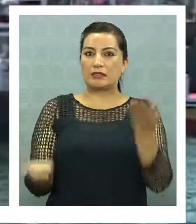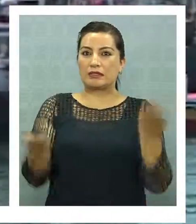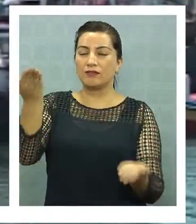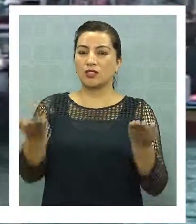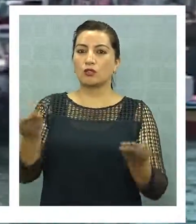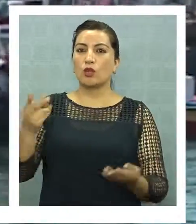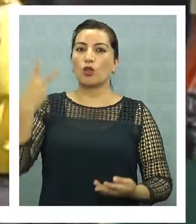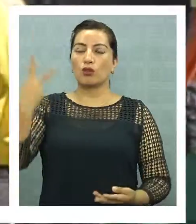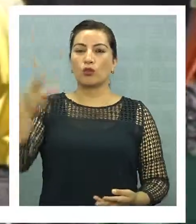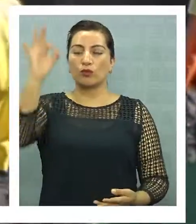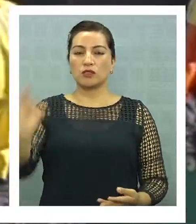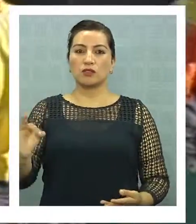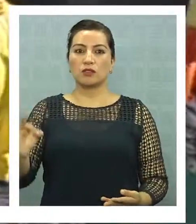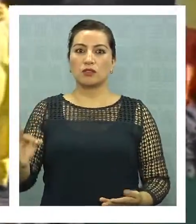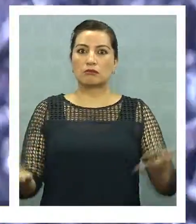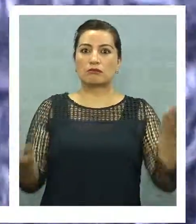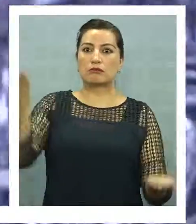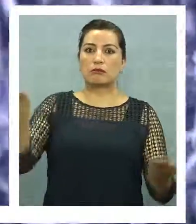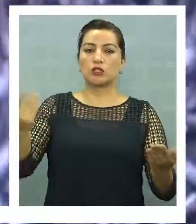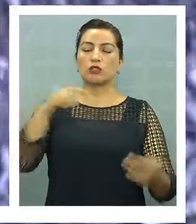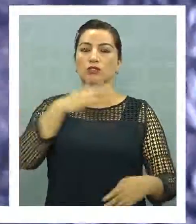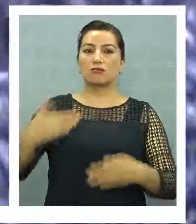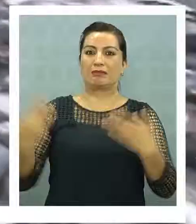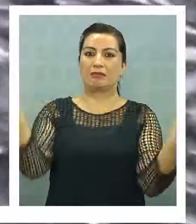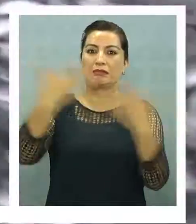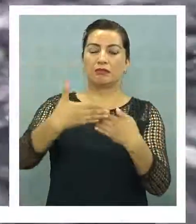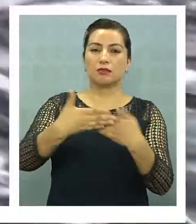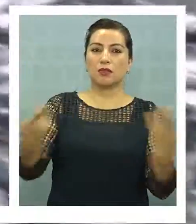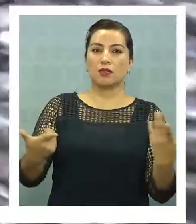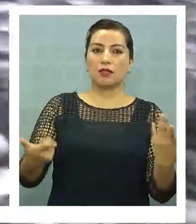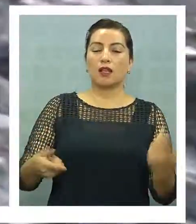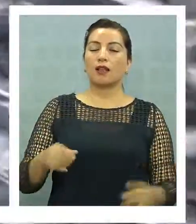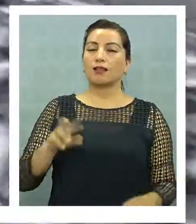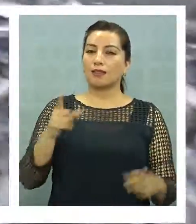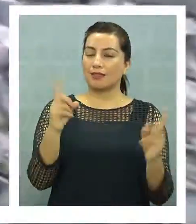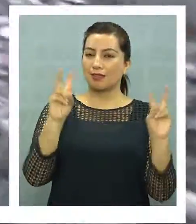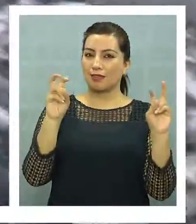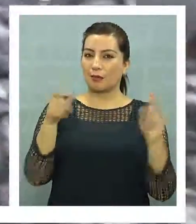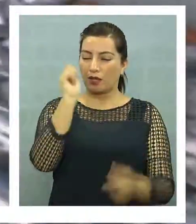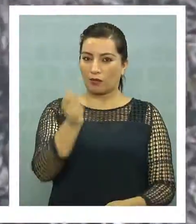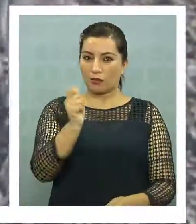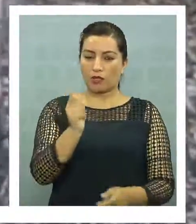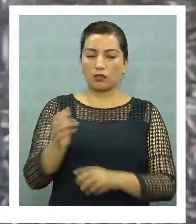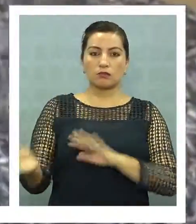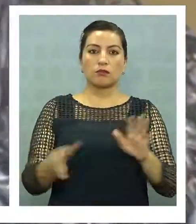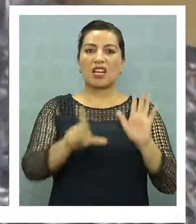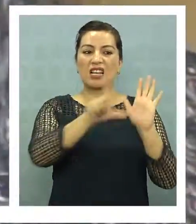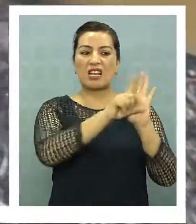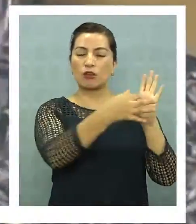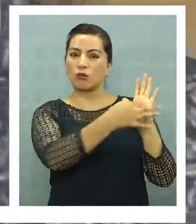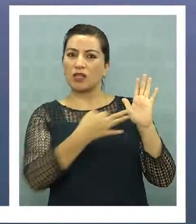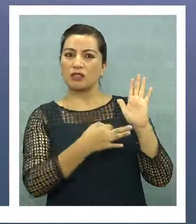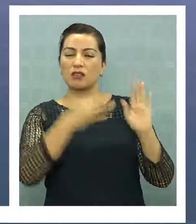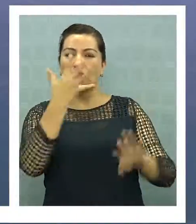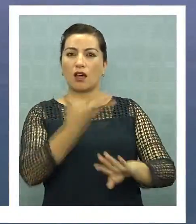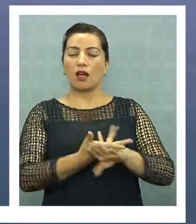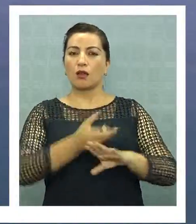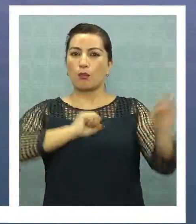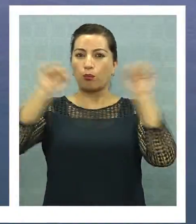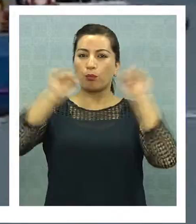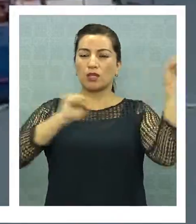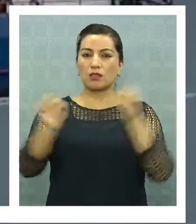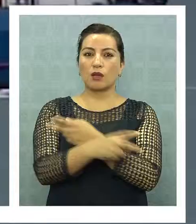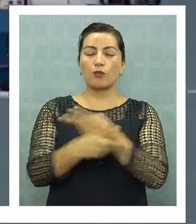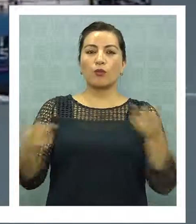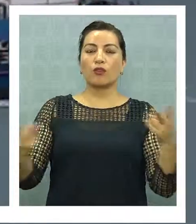pesca artesanal, lo que le pone limitantes al desarrollo de la pesca artesanal. El profesional señala que la ley no establece políticas públicas que